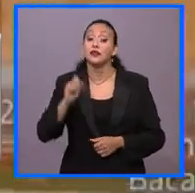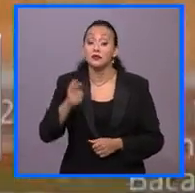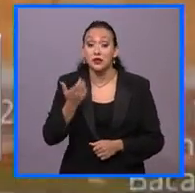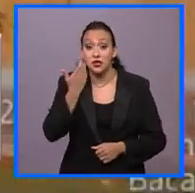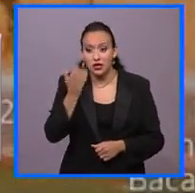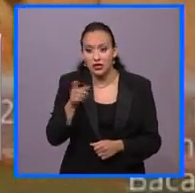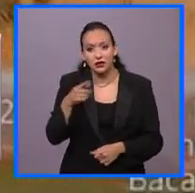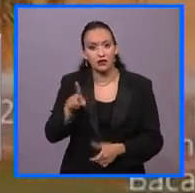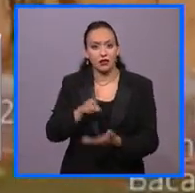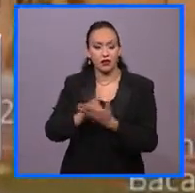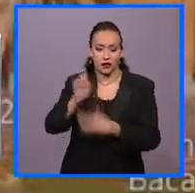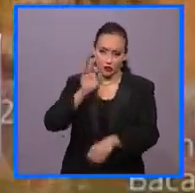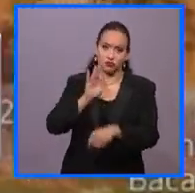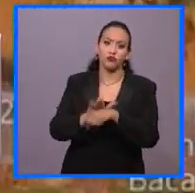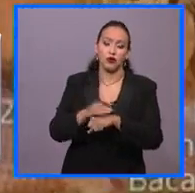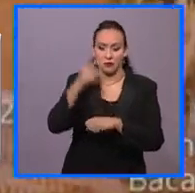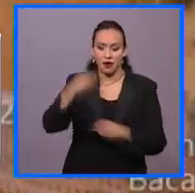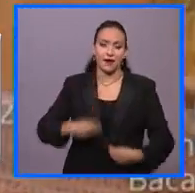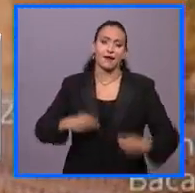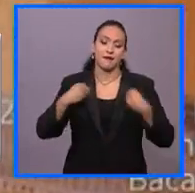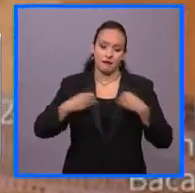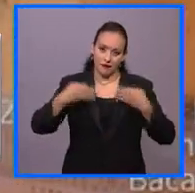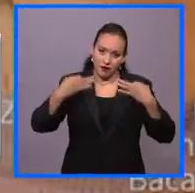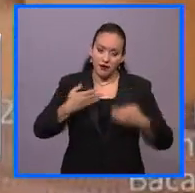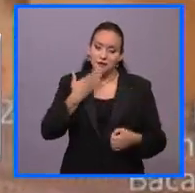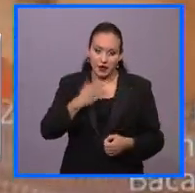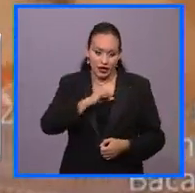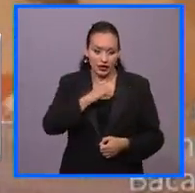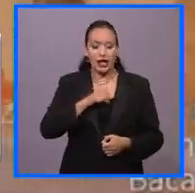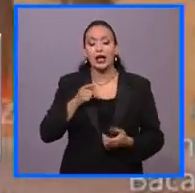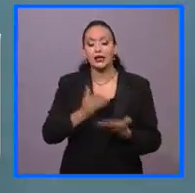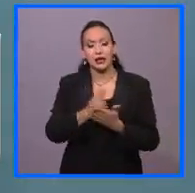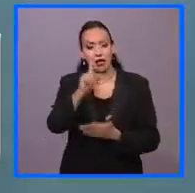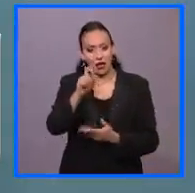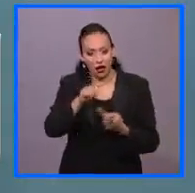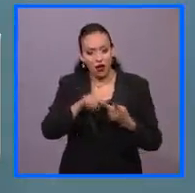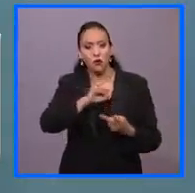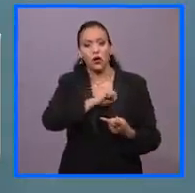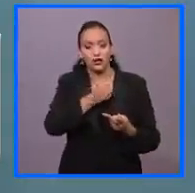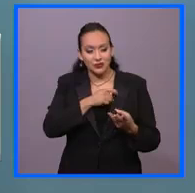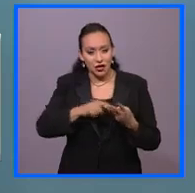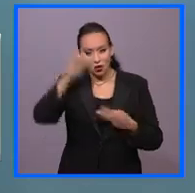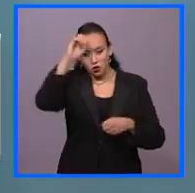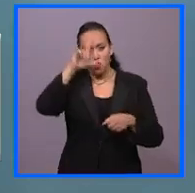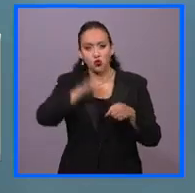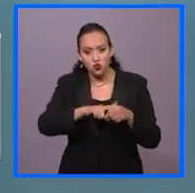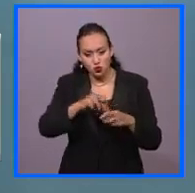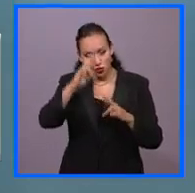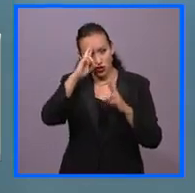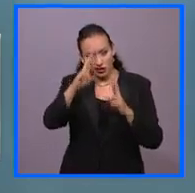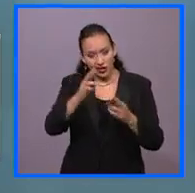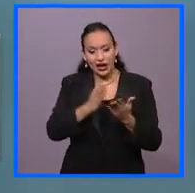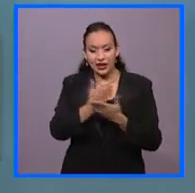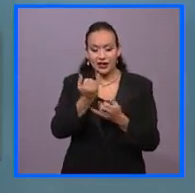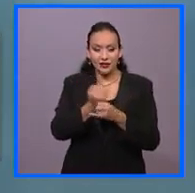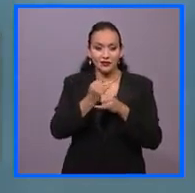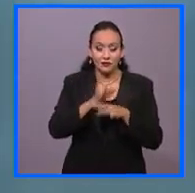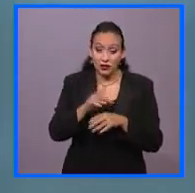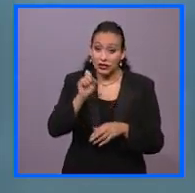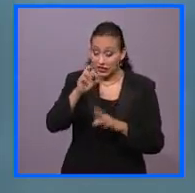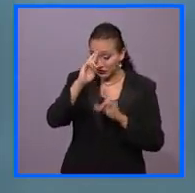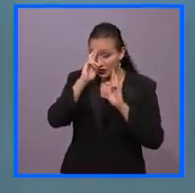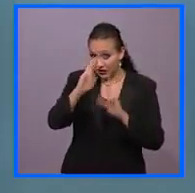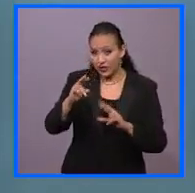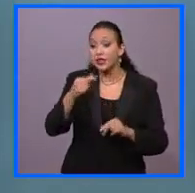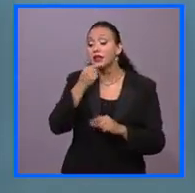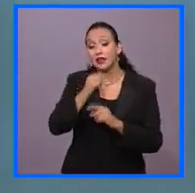de sus derechos a un medio ambiente sano, al acceso al agua, a la salud, a la cultura, al acceso a la información y a la participación